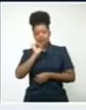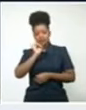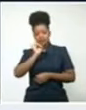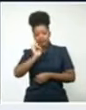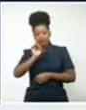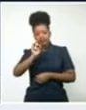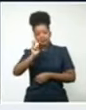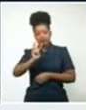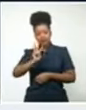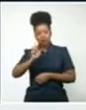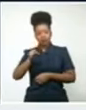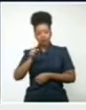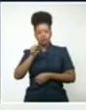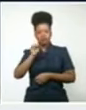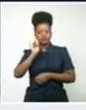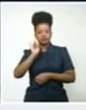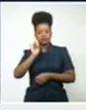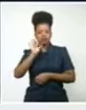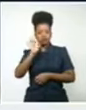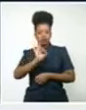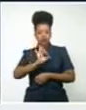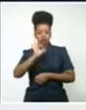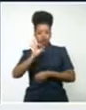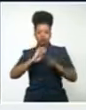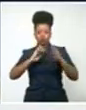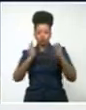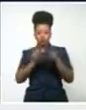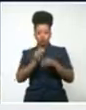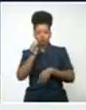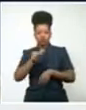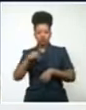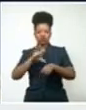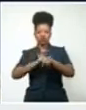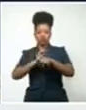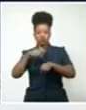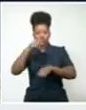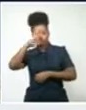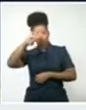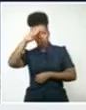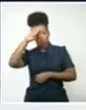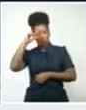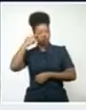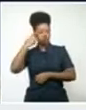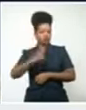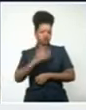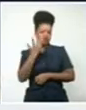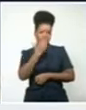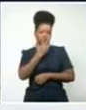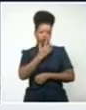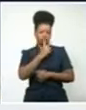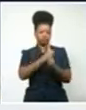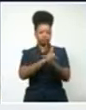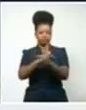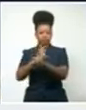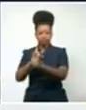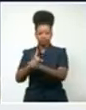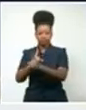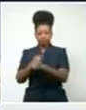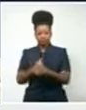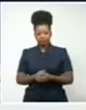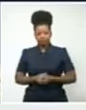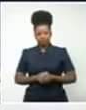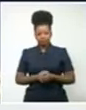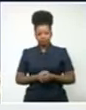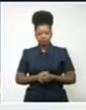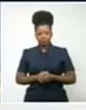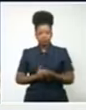3,7%. De todos los casos diagnosticados en Cuba, no se ha podido detectar la fuente de infección. Mantenemos